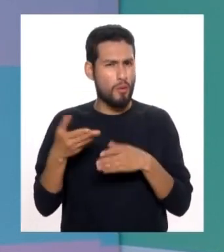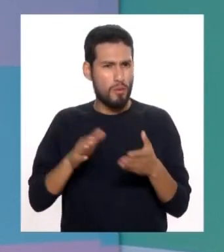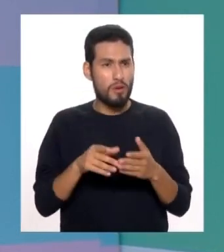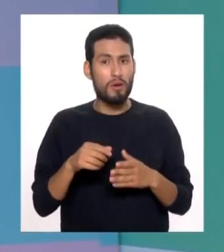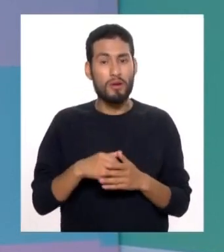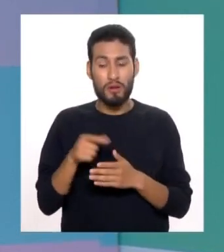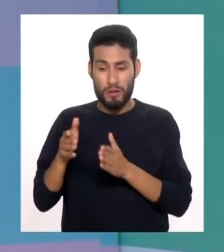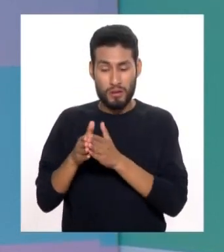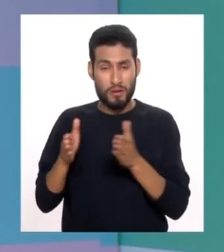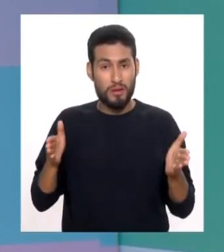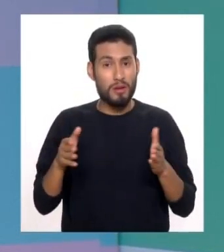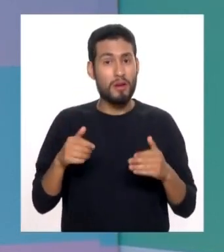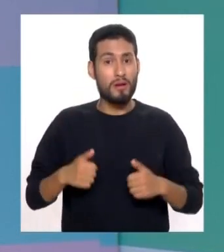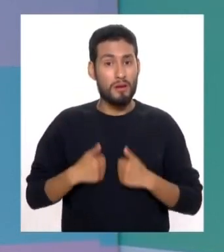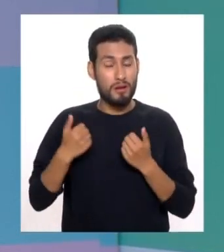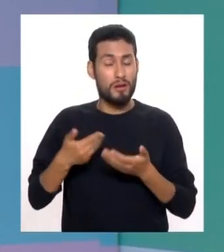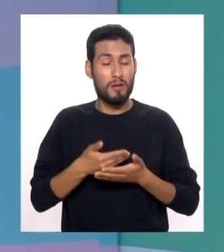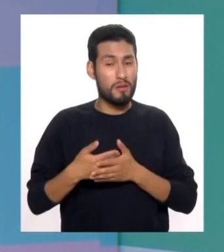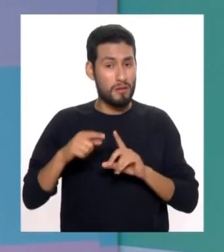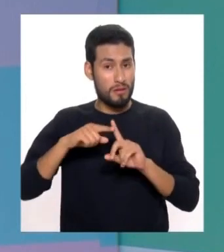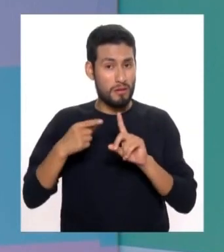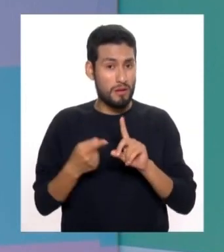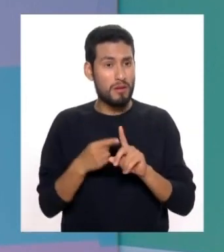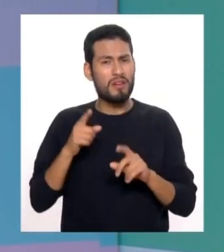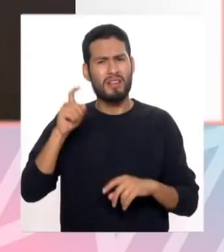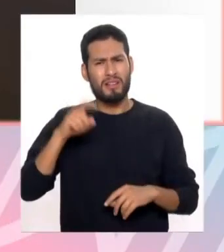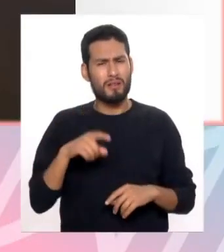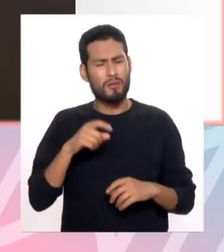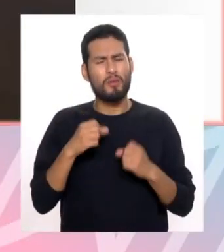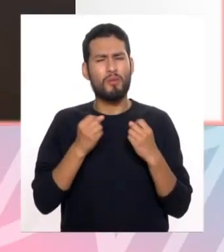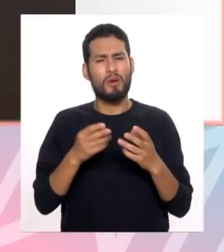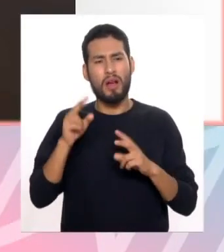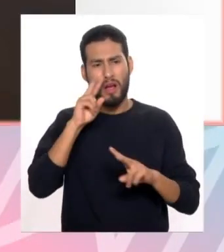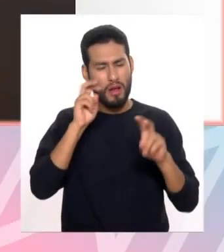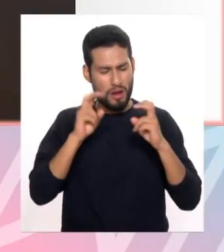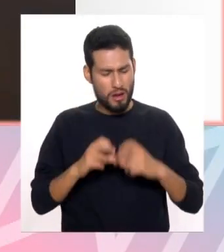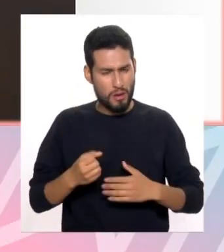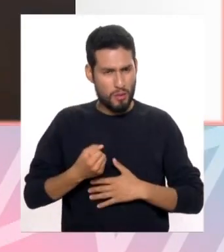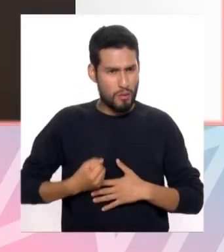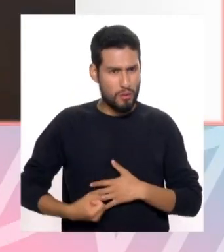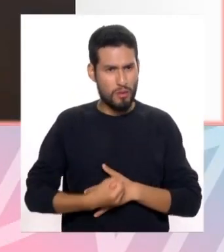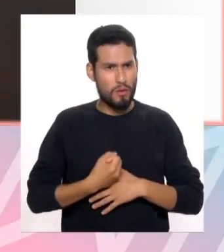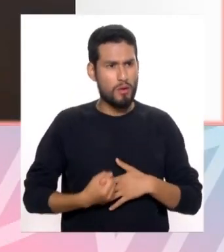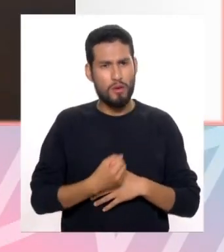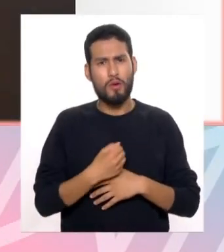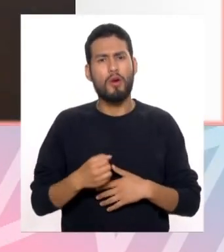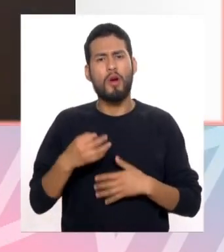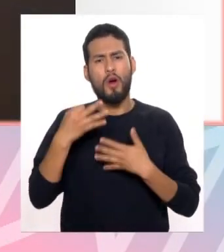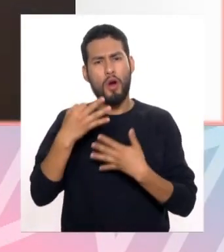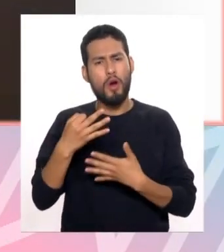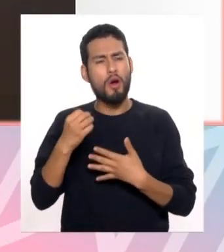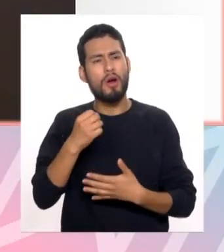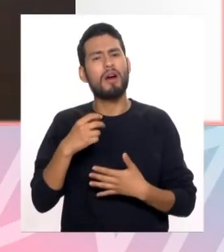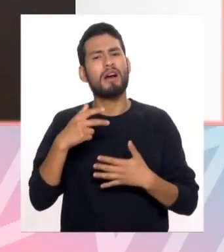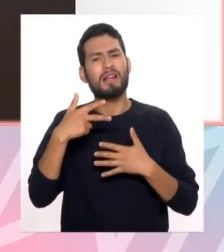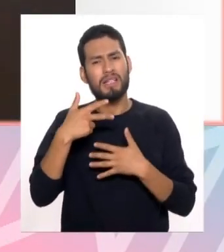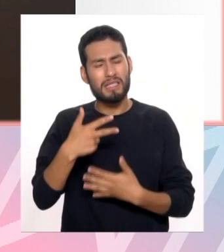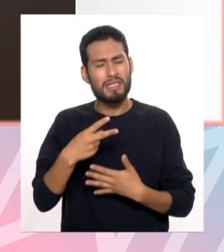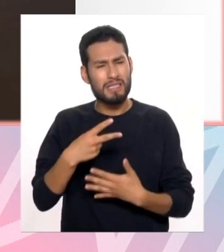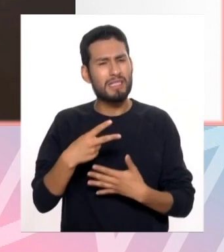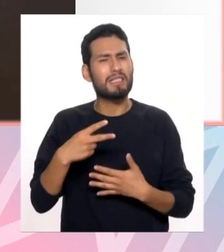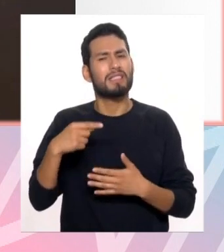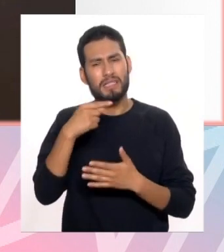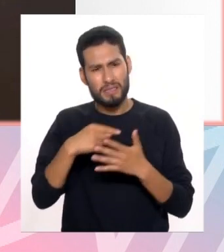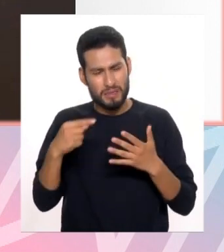que se llama el periodo de viabilidad embrionaria requiere mucho de la evaluación ecográfica alrededor de las 8 o 7 semanas mediante una ecografía que se llama